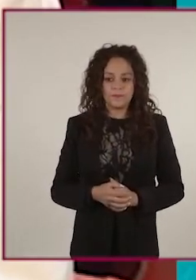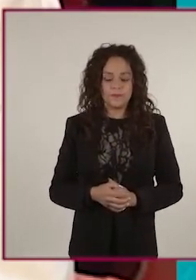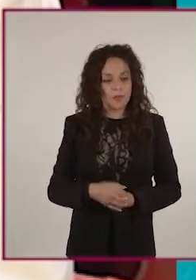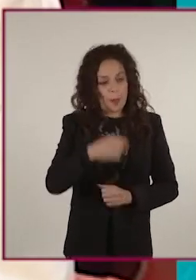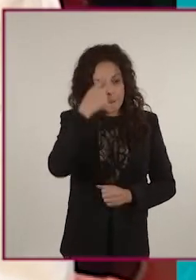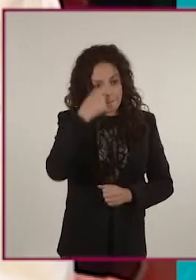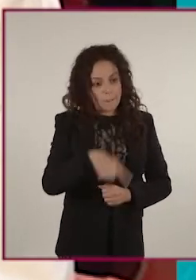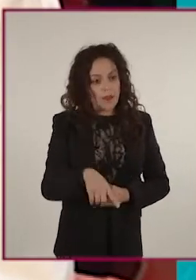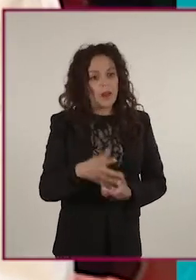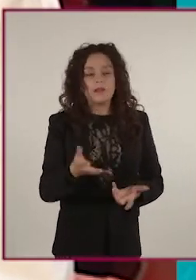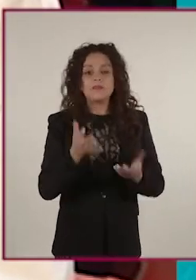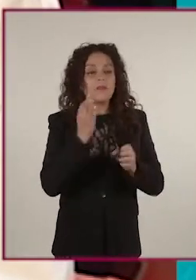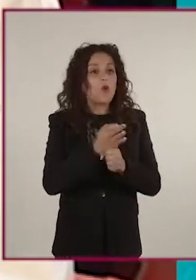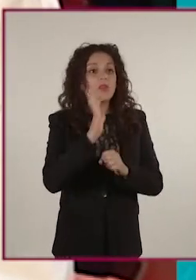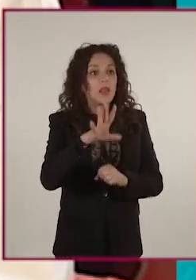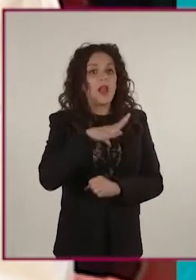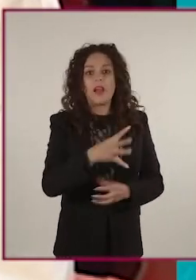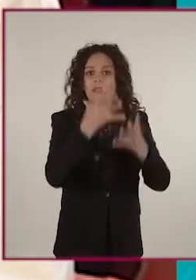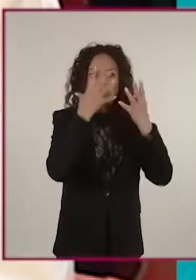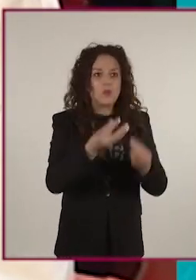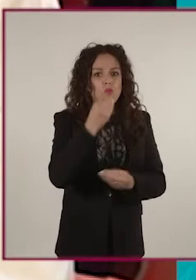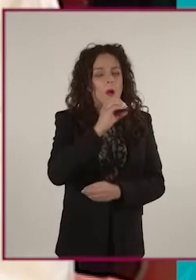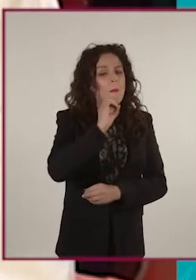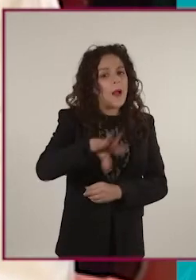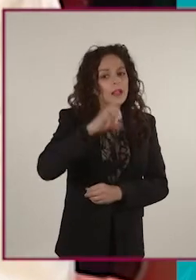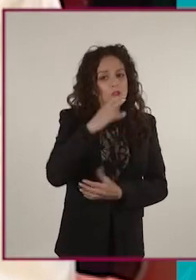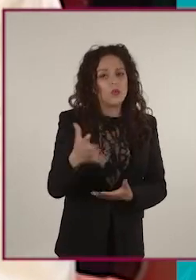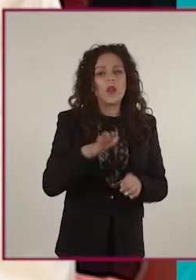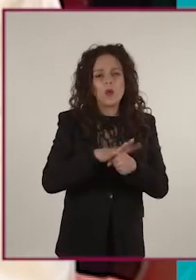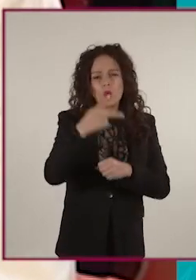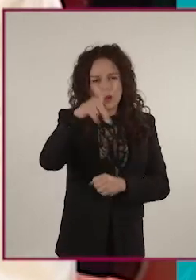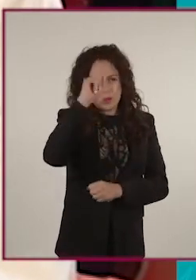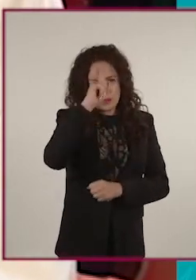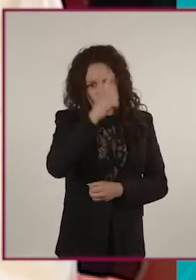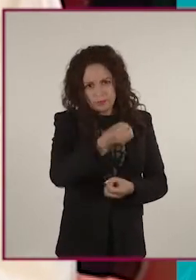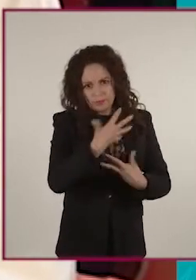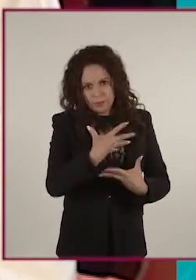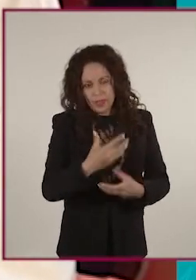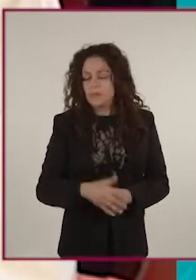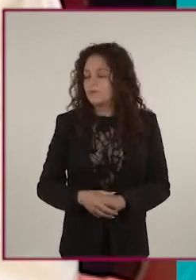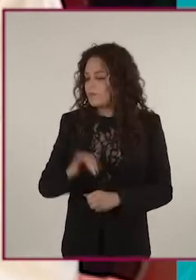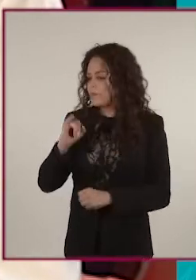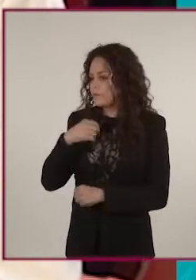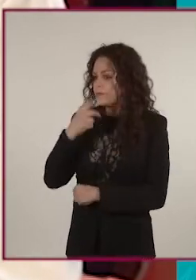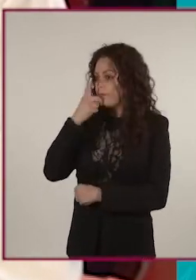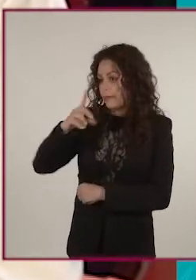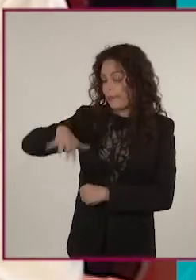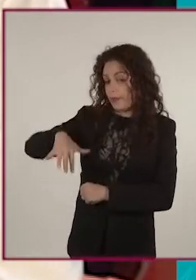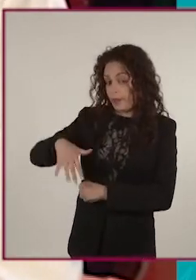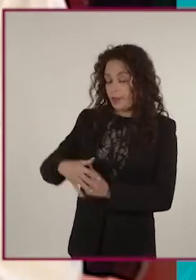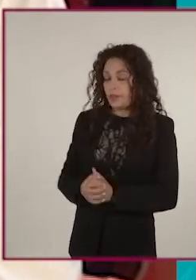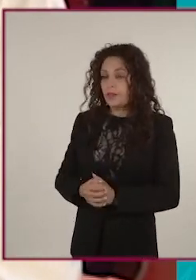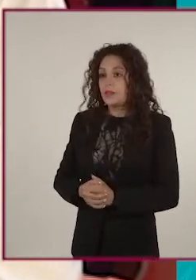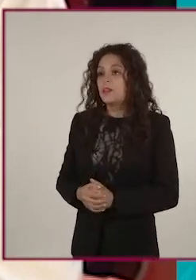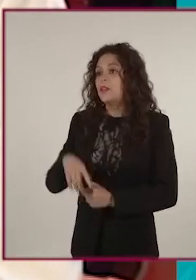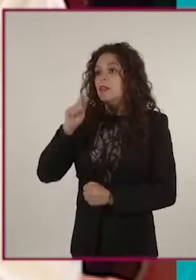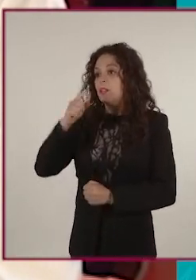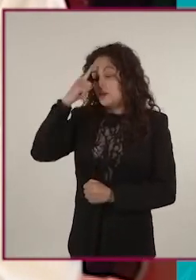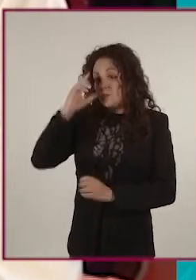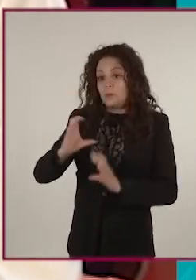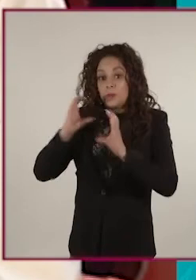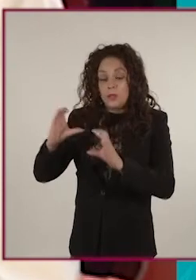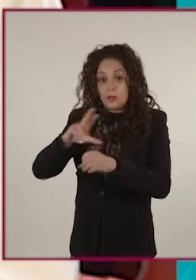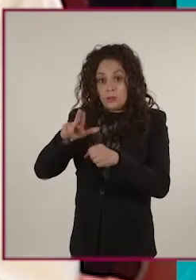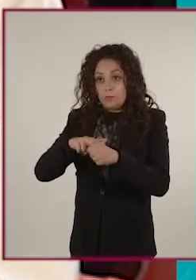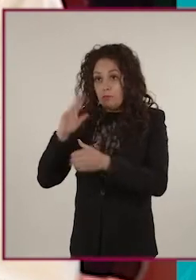eliminando, ya hay demasiada basura. Sí, como yo te decía, algo que puede impactar en la conservación del ambiente